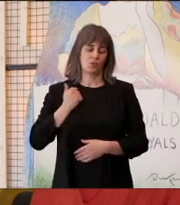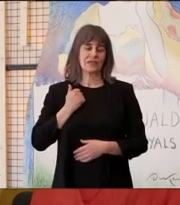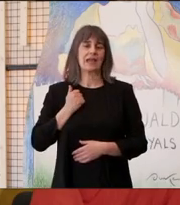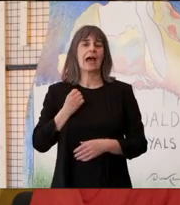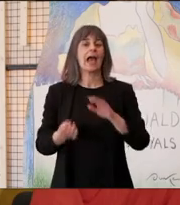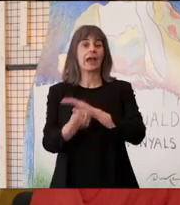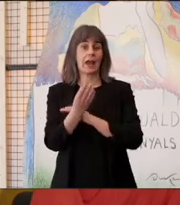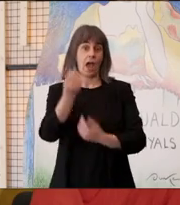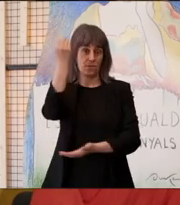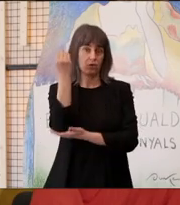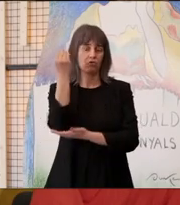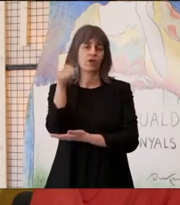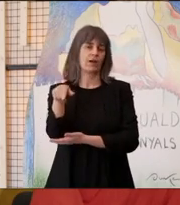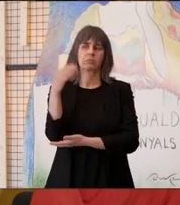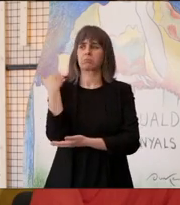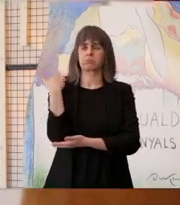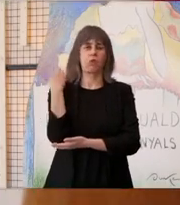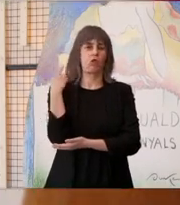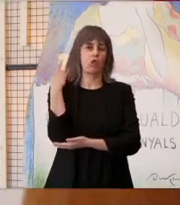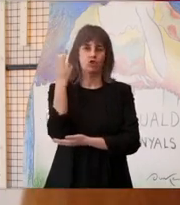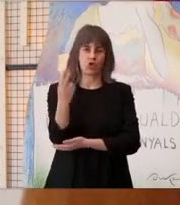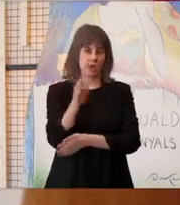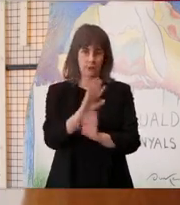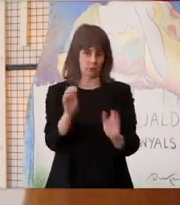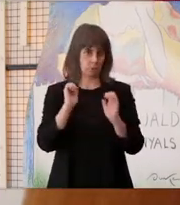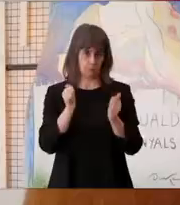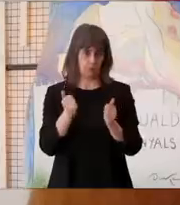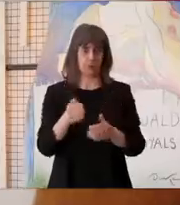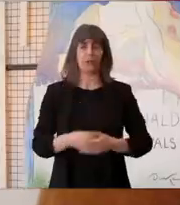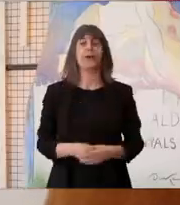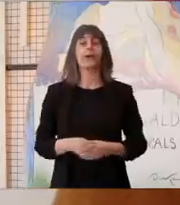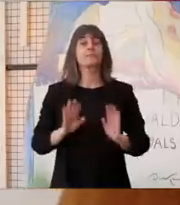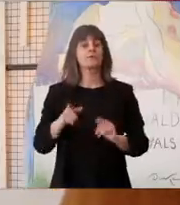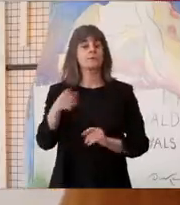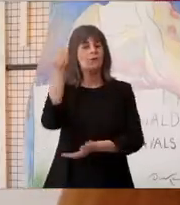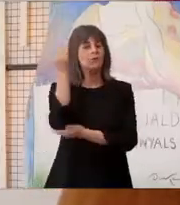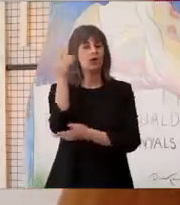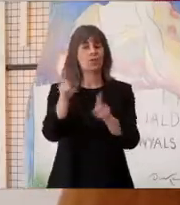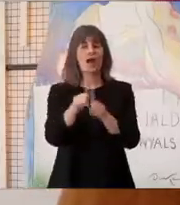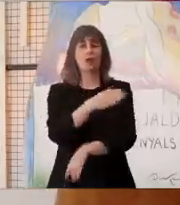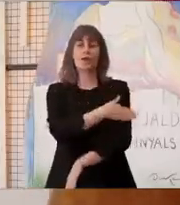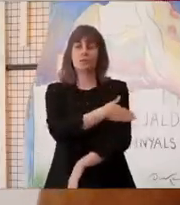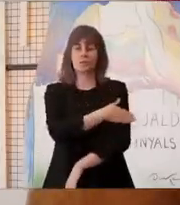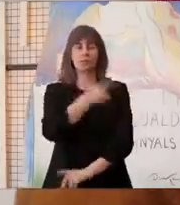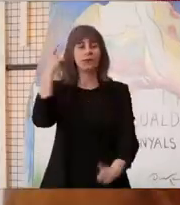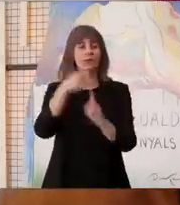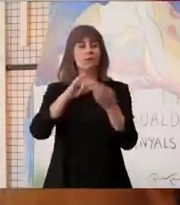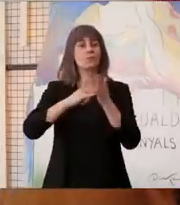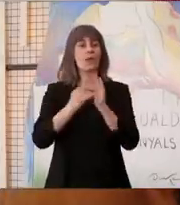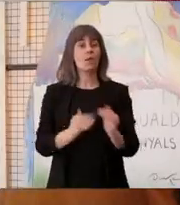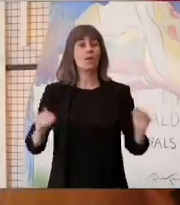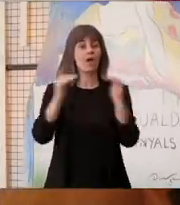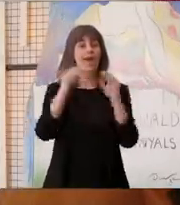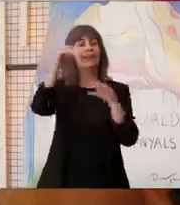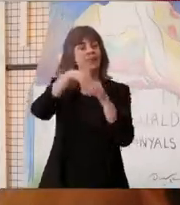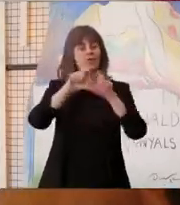apenas dos años y está empezando pero que es la figura de acompañamiento para que efectivamente se ponga los planes de igualdad en